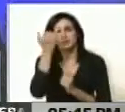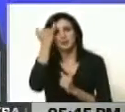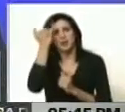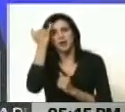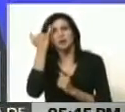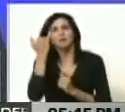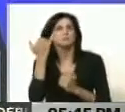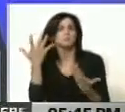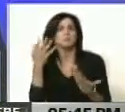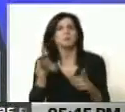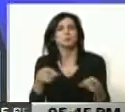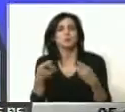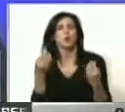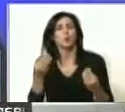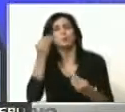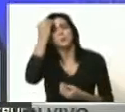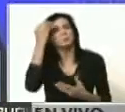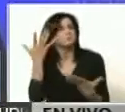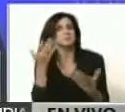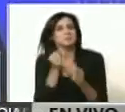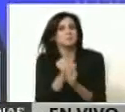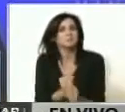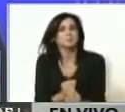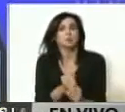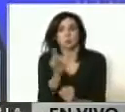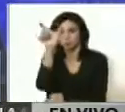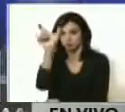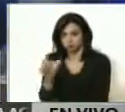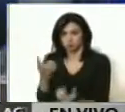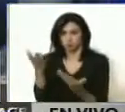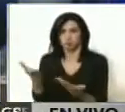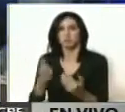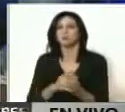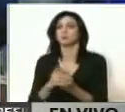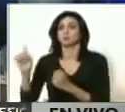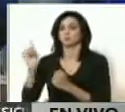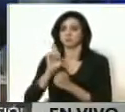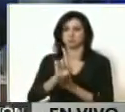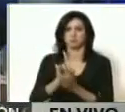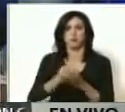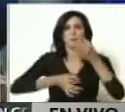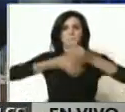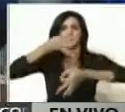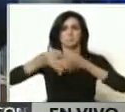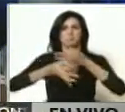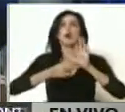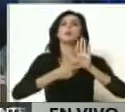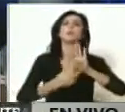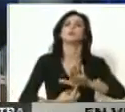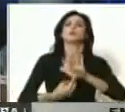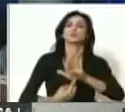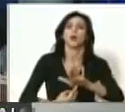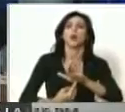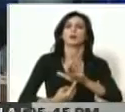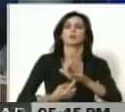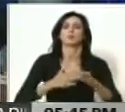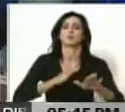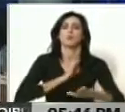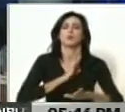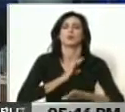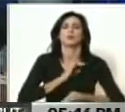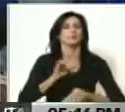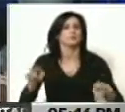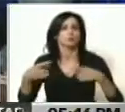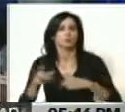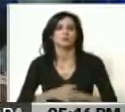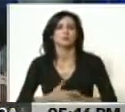musical, cómo ha sido la expectativa. Tú como individuo que, bueno, te vienes a exponer el día de hoy tu música, ese calor, fervor del venezolano